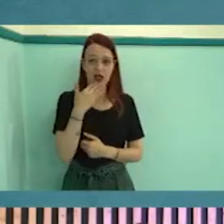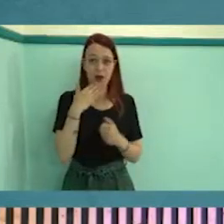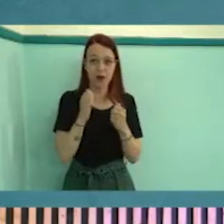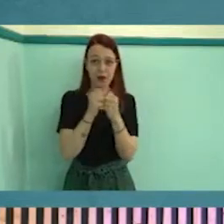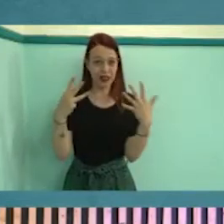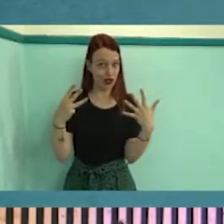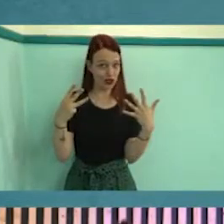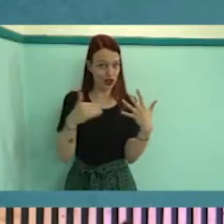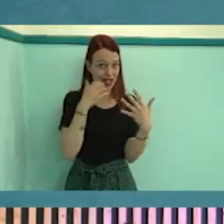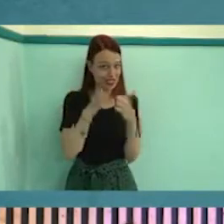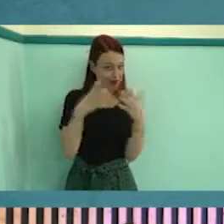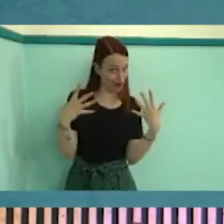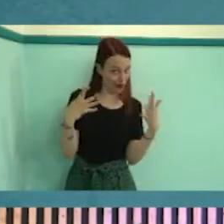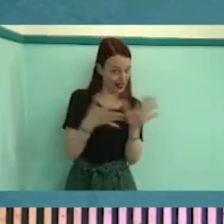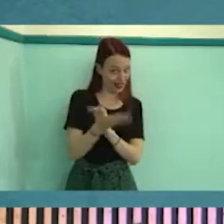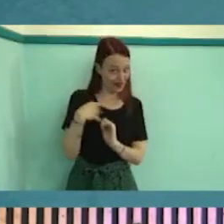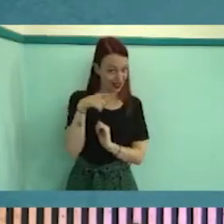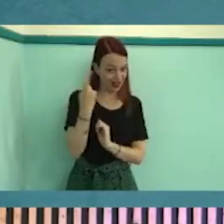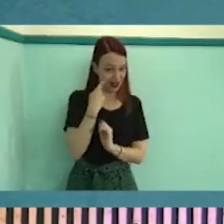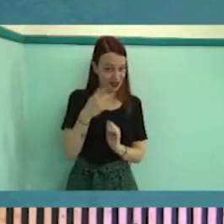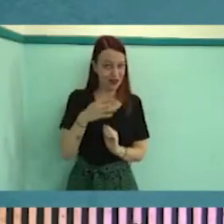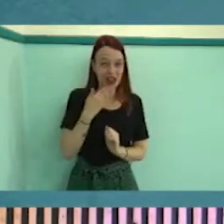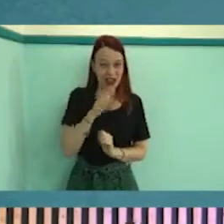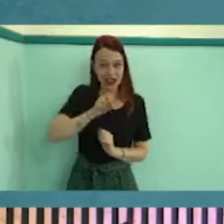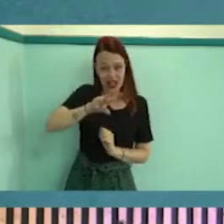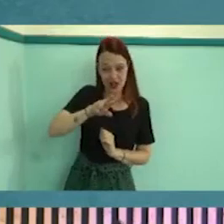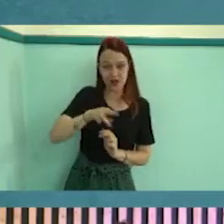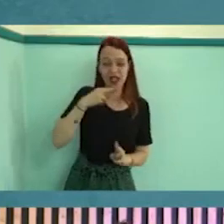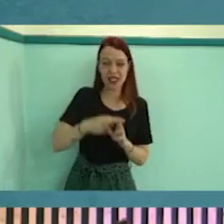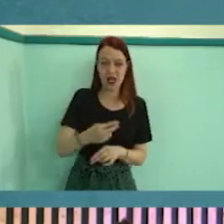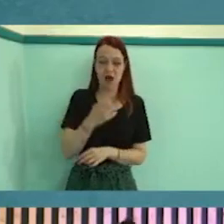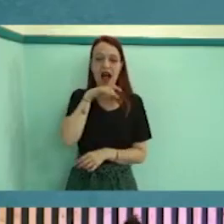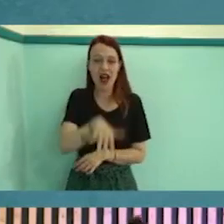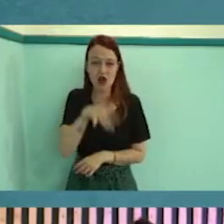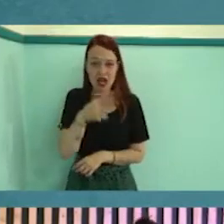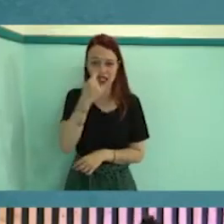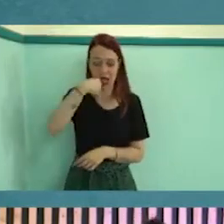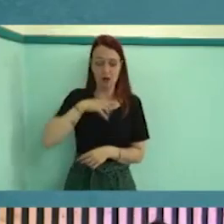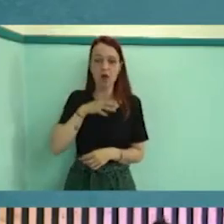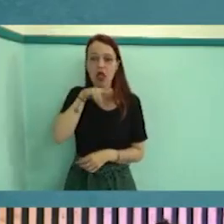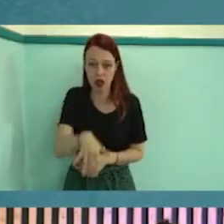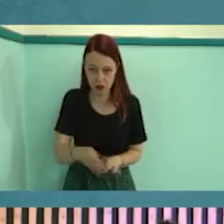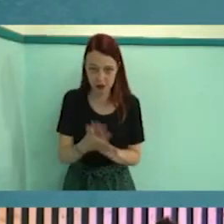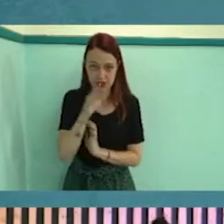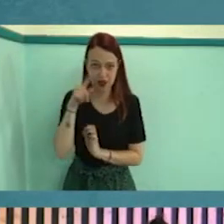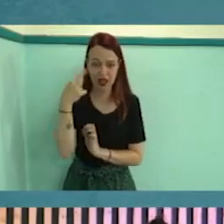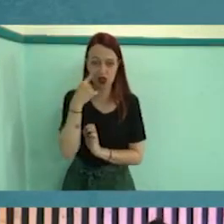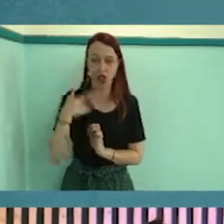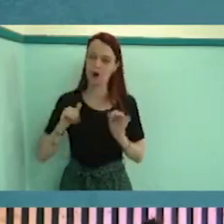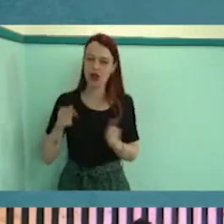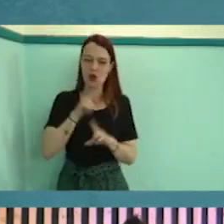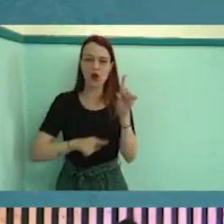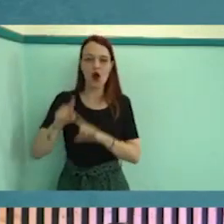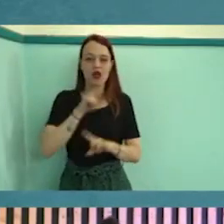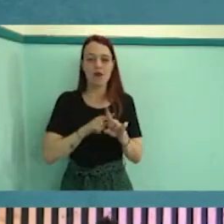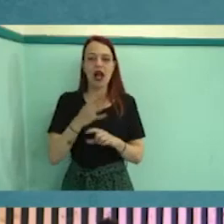diagnosticaron con 13 me diagnosticaron anorexia purgativa pero mi primer recuerdo de ya problemáticas con la comida es a los 89 y